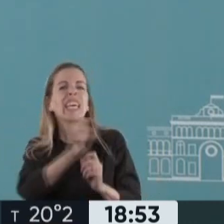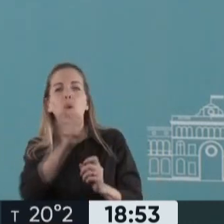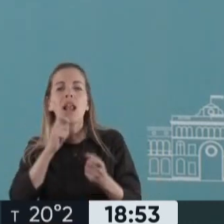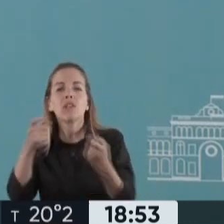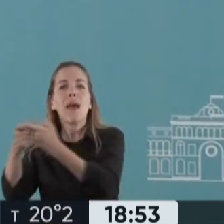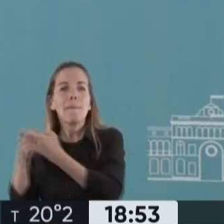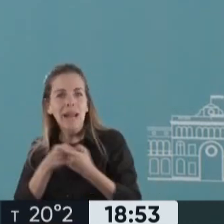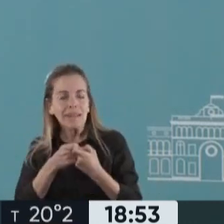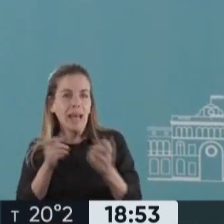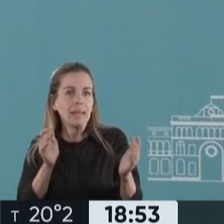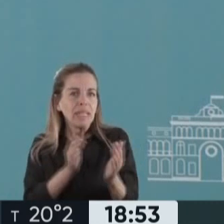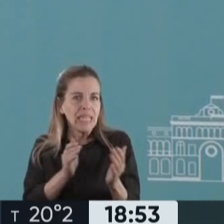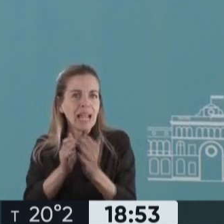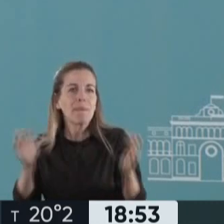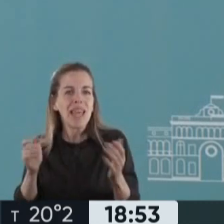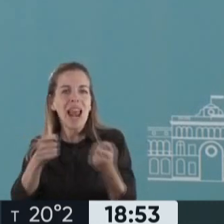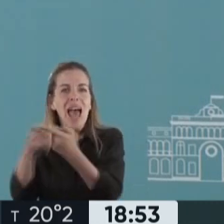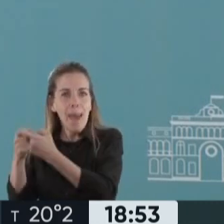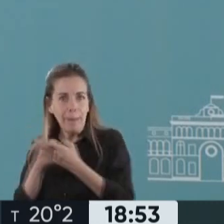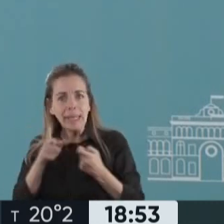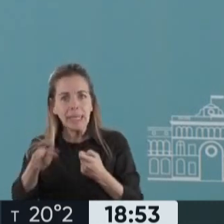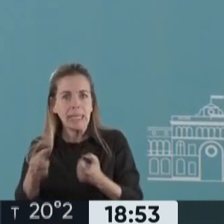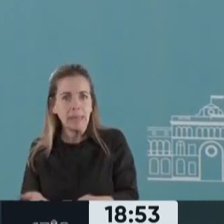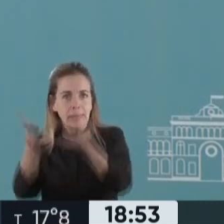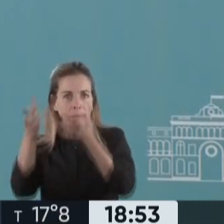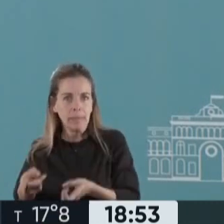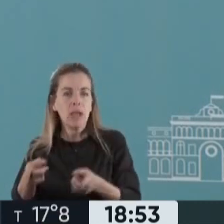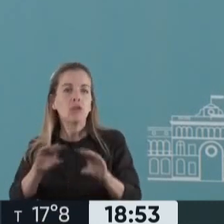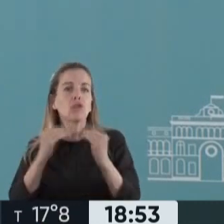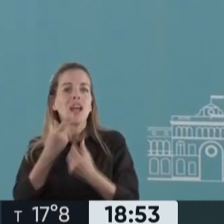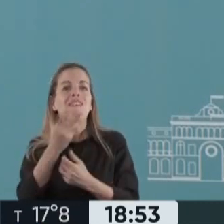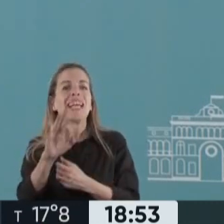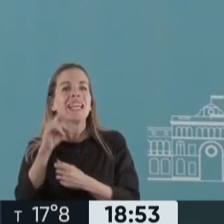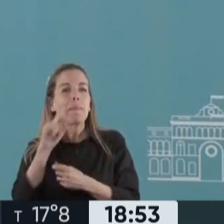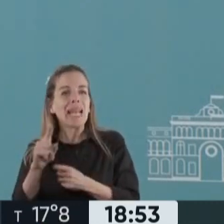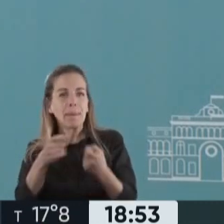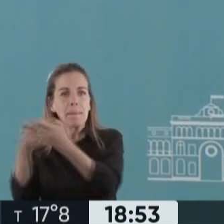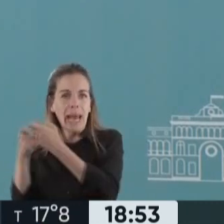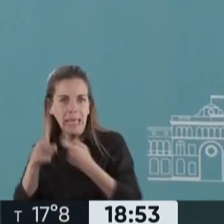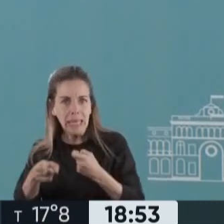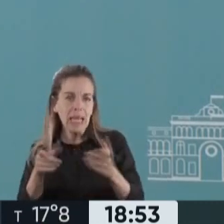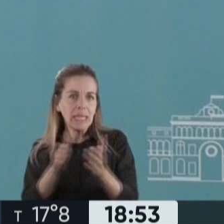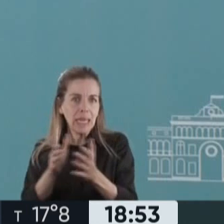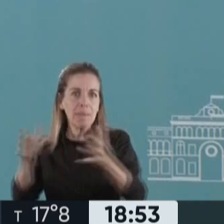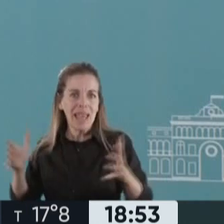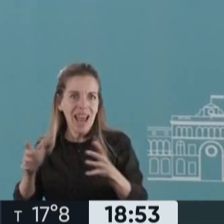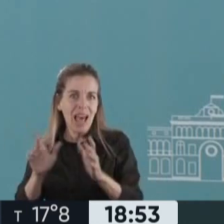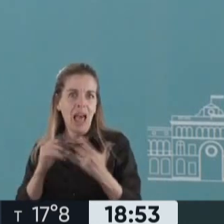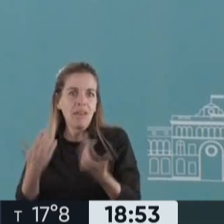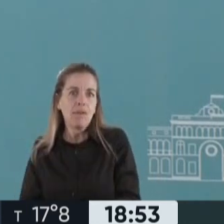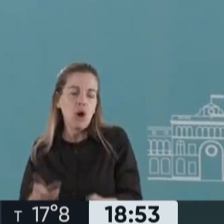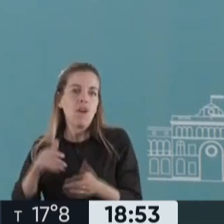pequeñas y medianas empresas son obviamente las que están priorizadas. De hecho, hay 20.000 empresas que están beneficiadas con la medida que tomó el lunes el Banco